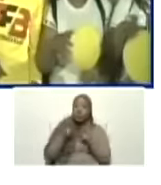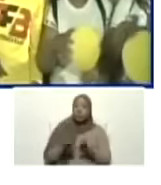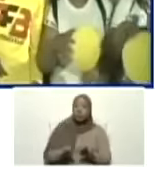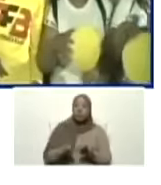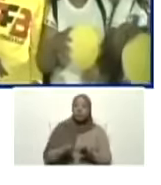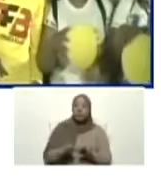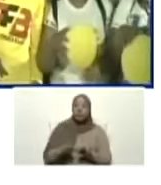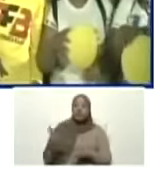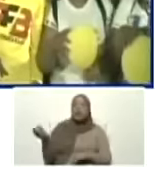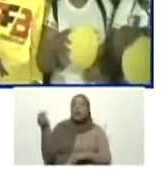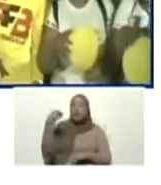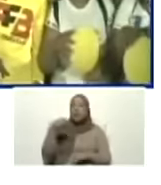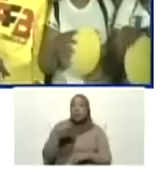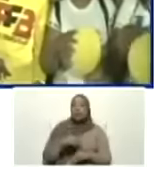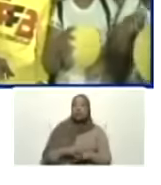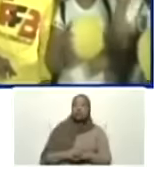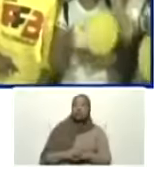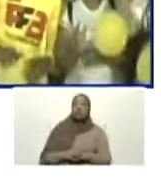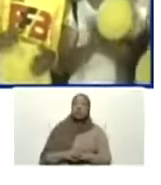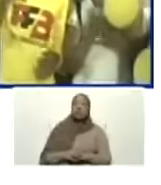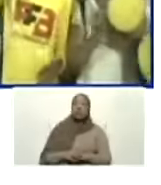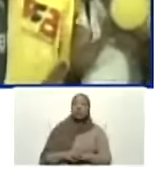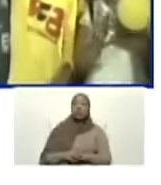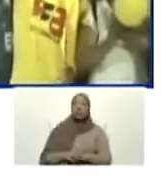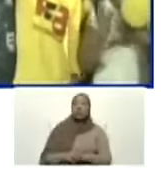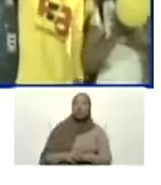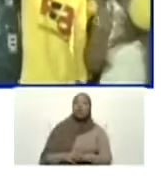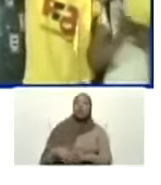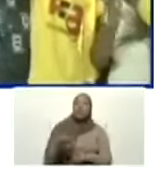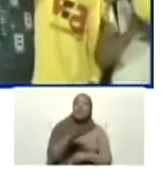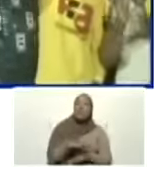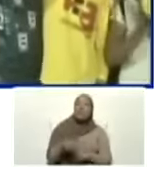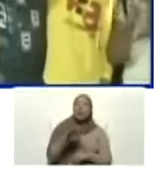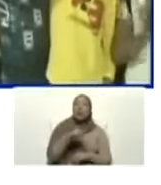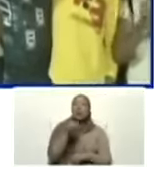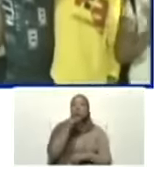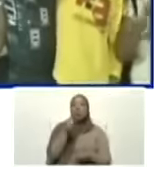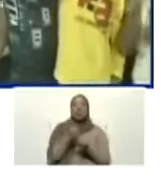Y digo más. Palabra que decimos, palabra que cumplimos.